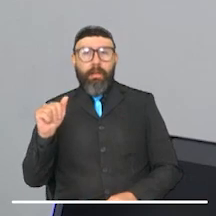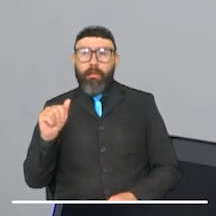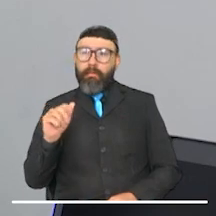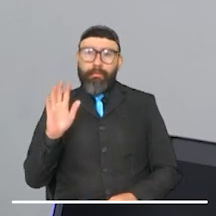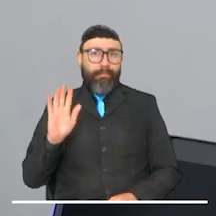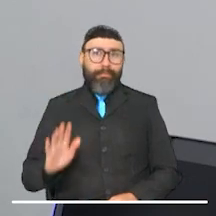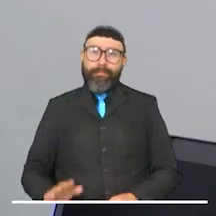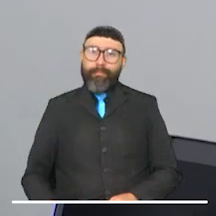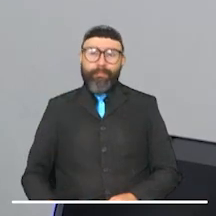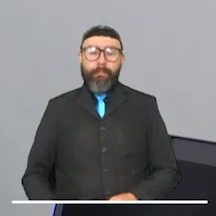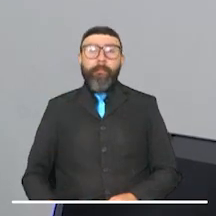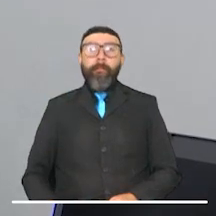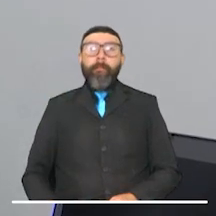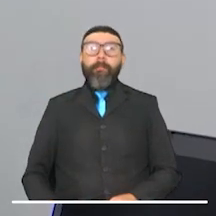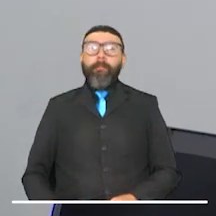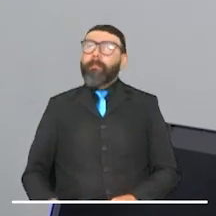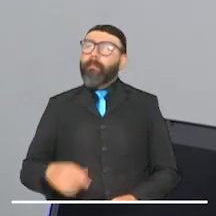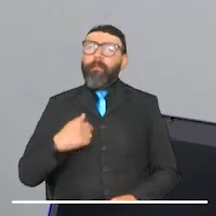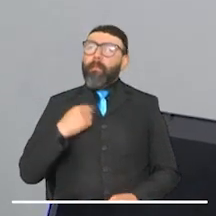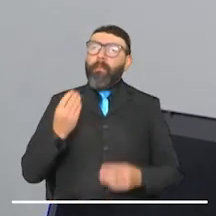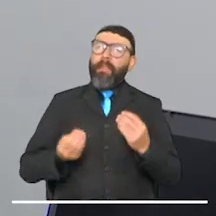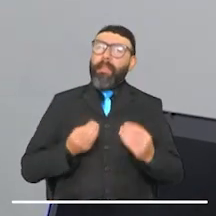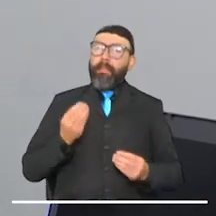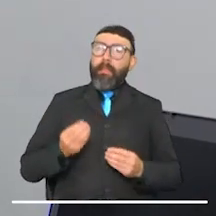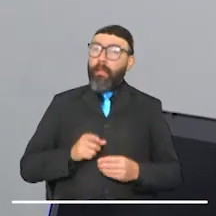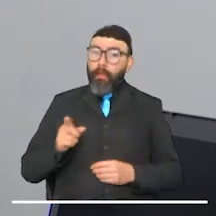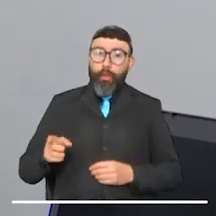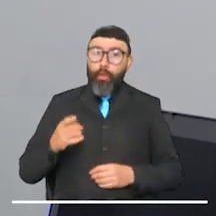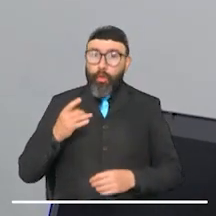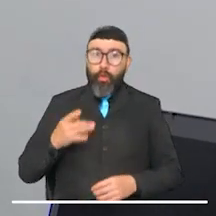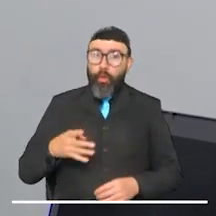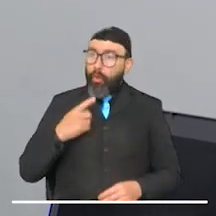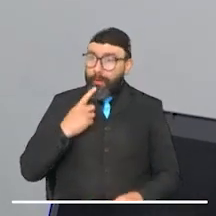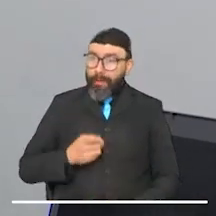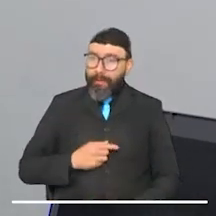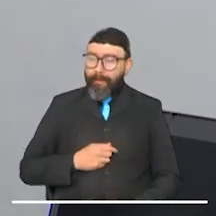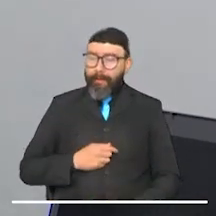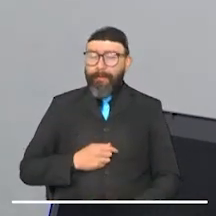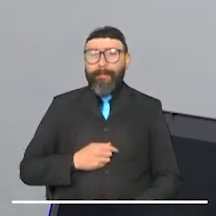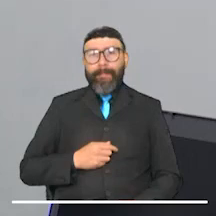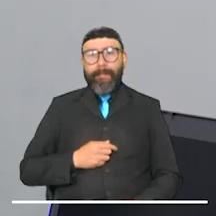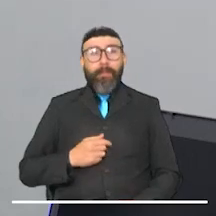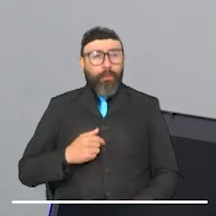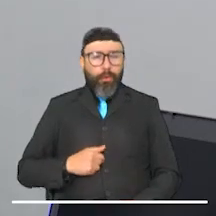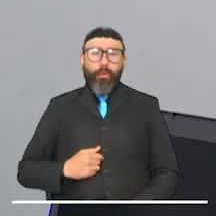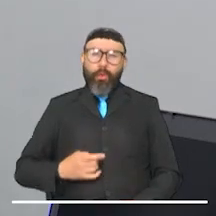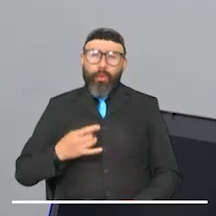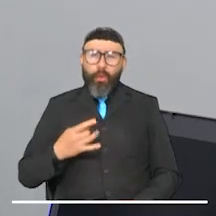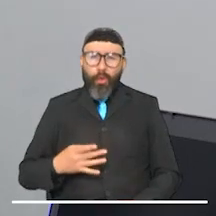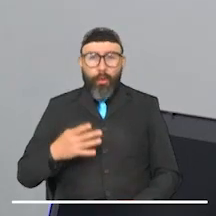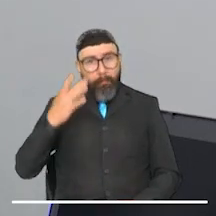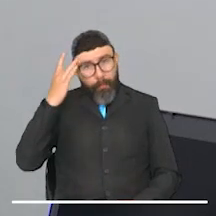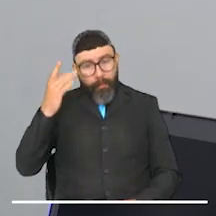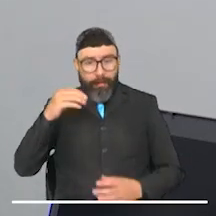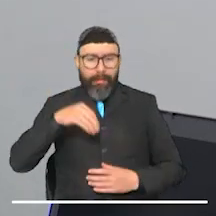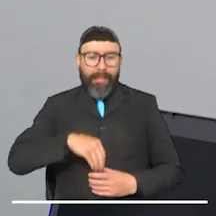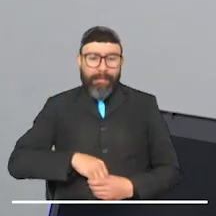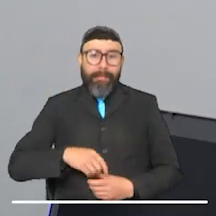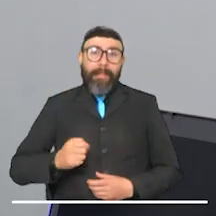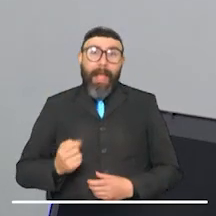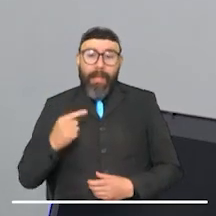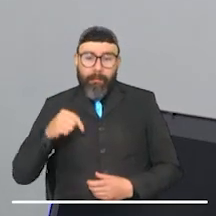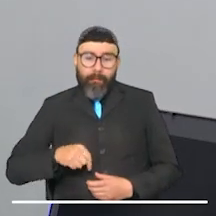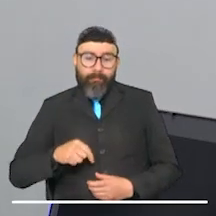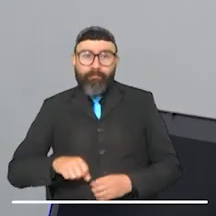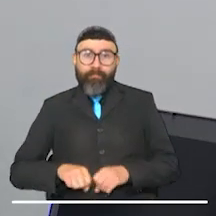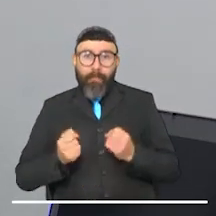No yo tengo que simplemente el dolor me está diciendo Mire le produzco dolor porque algo está pasando allá entonces